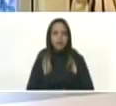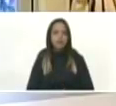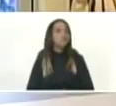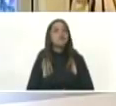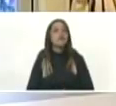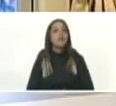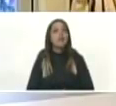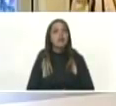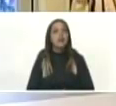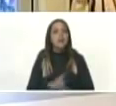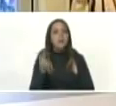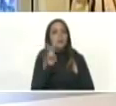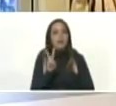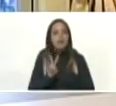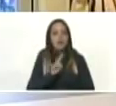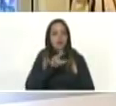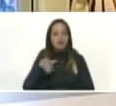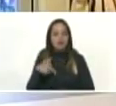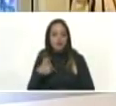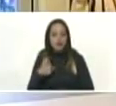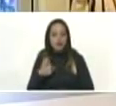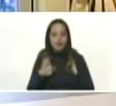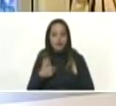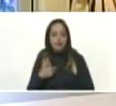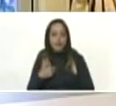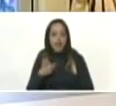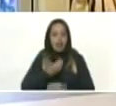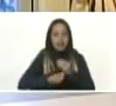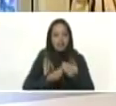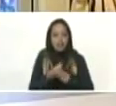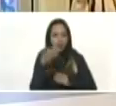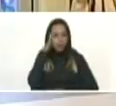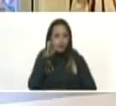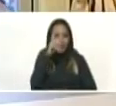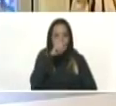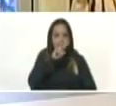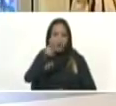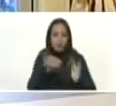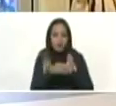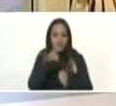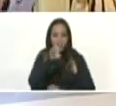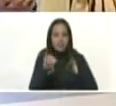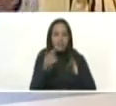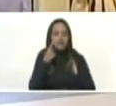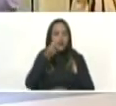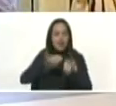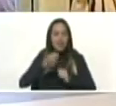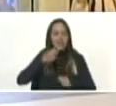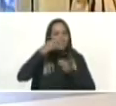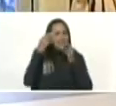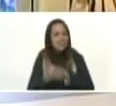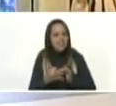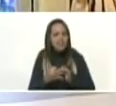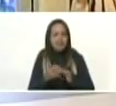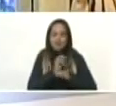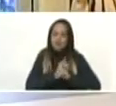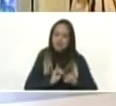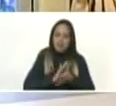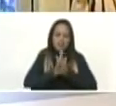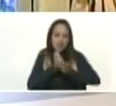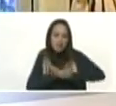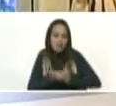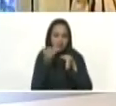Venezuela, nos estamos preparando para un año 2020 de crecimiento ya de la economía real. Salir de esta etapa